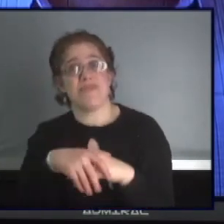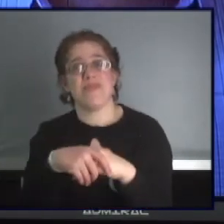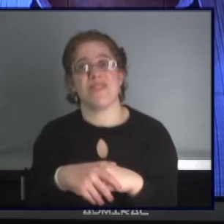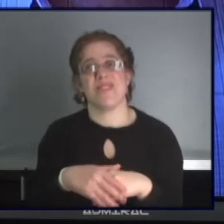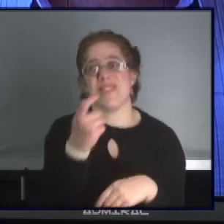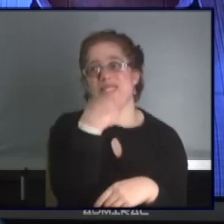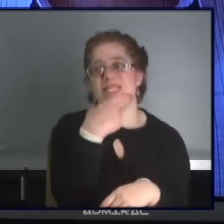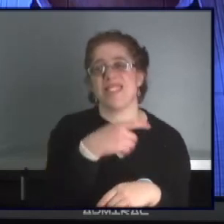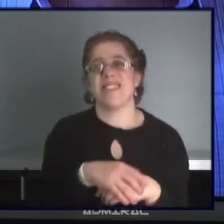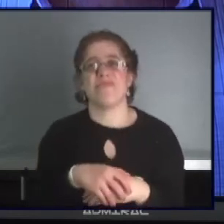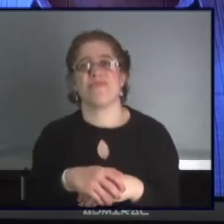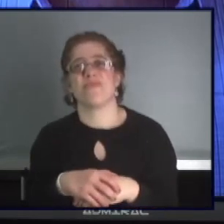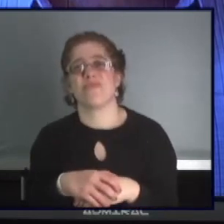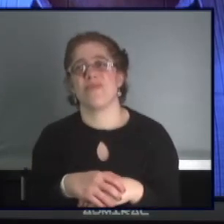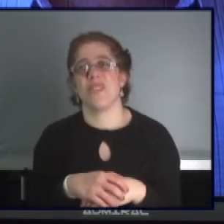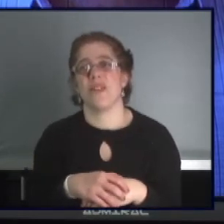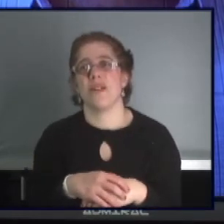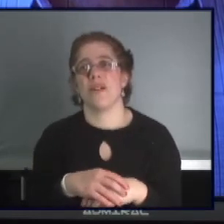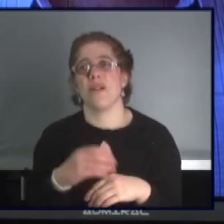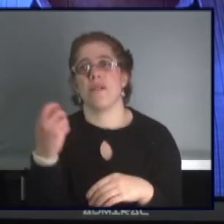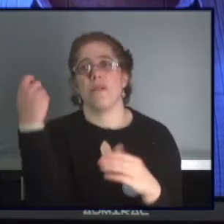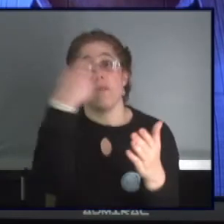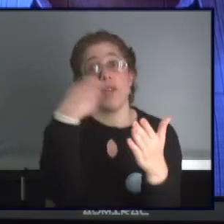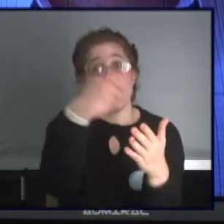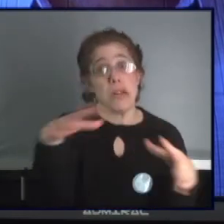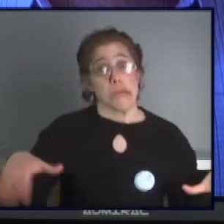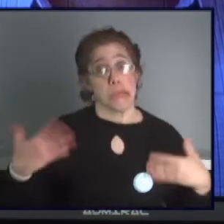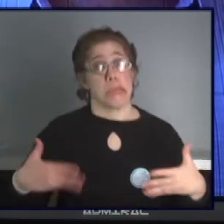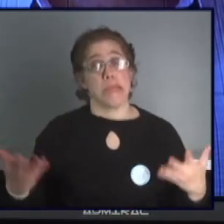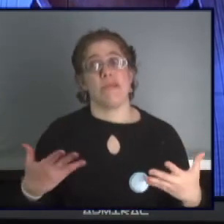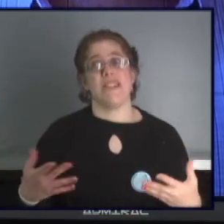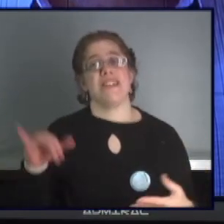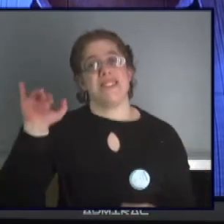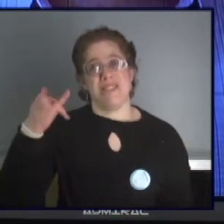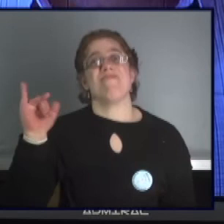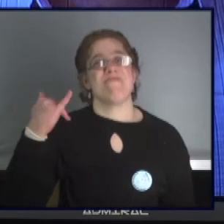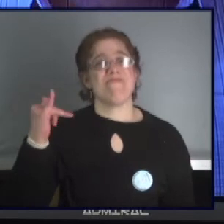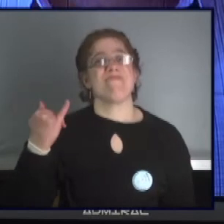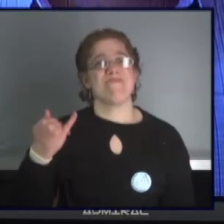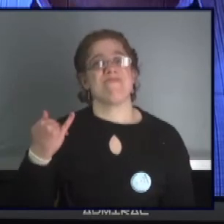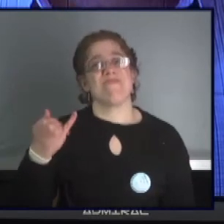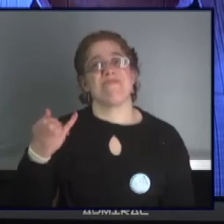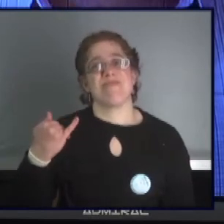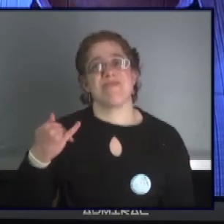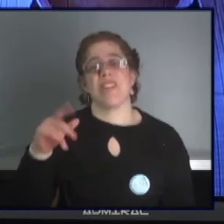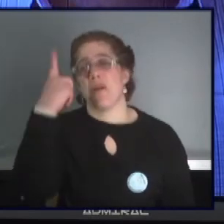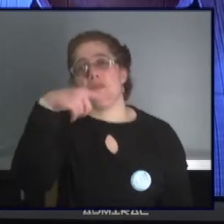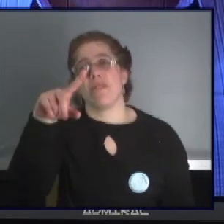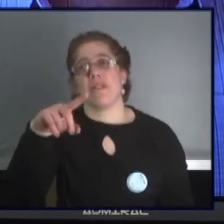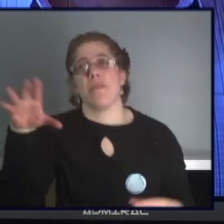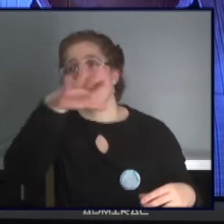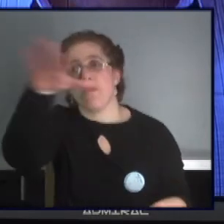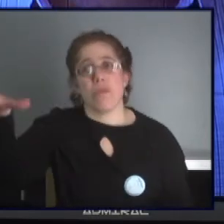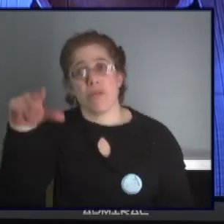bueno bueno por la plata baila el mono y si lamentablemente la última pueblo